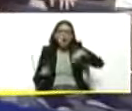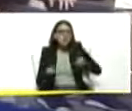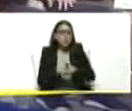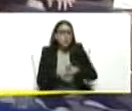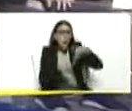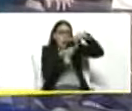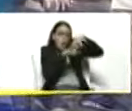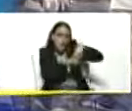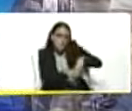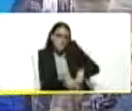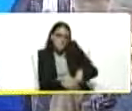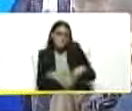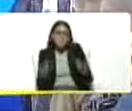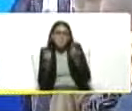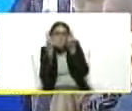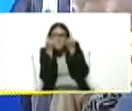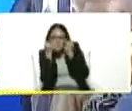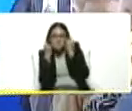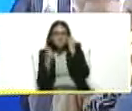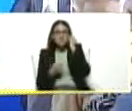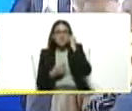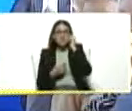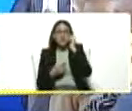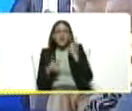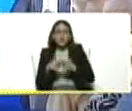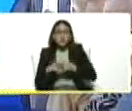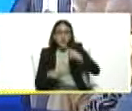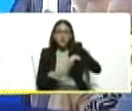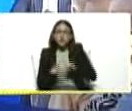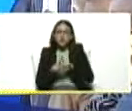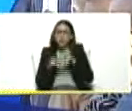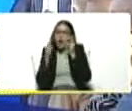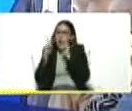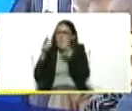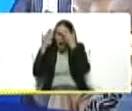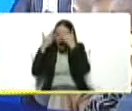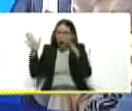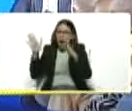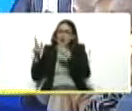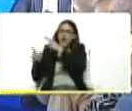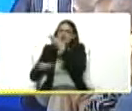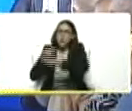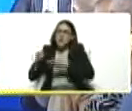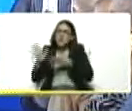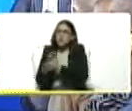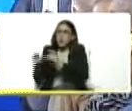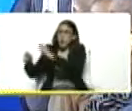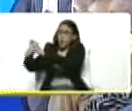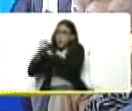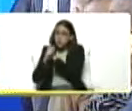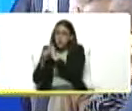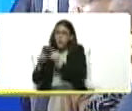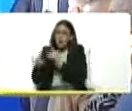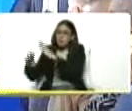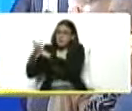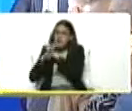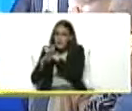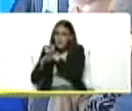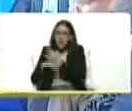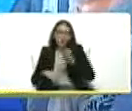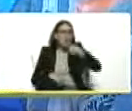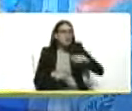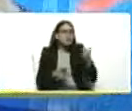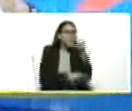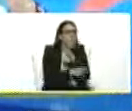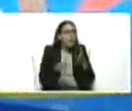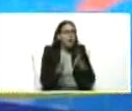y nosotros aprendimos ante cada sanción encontrar una solución.